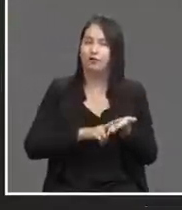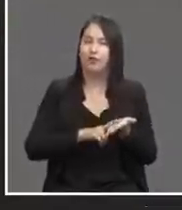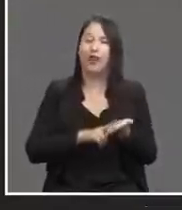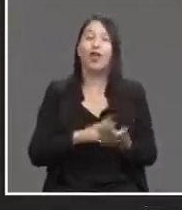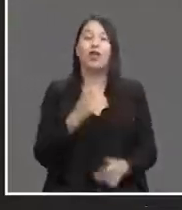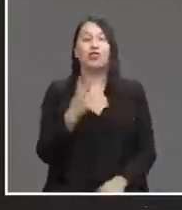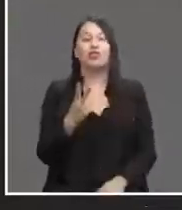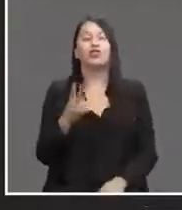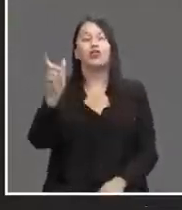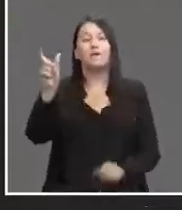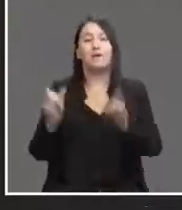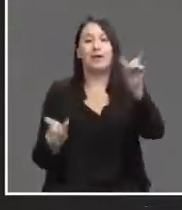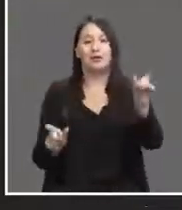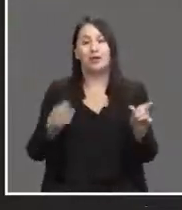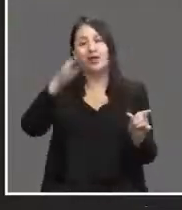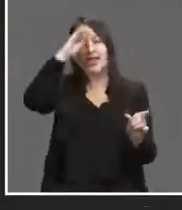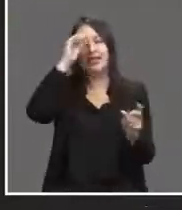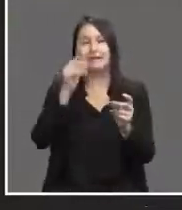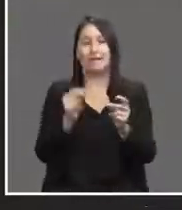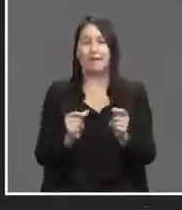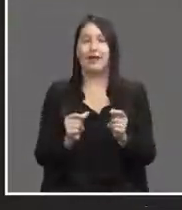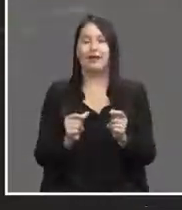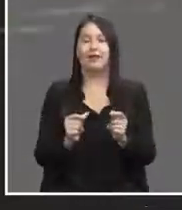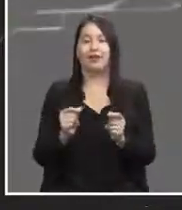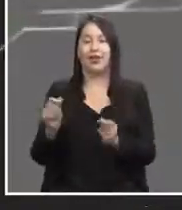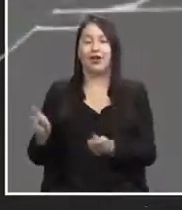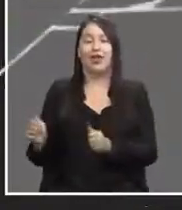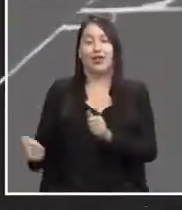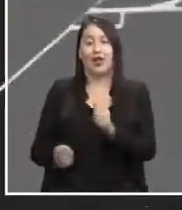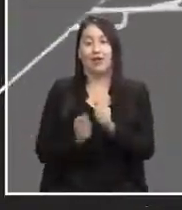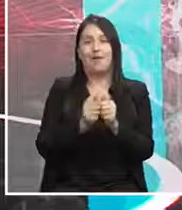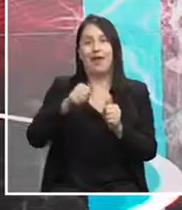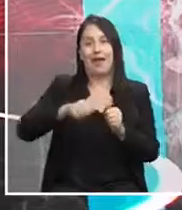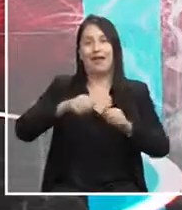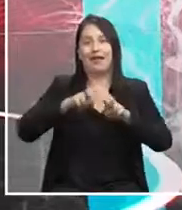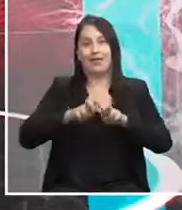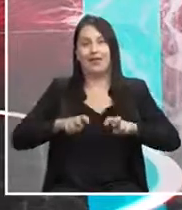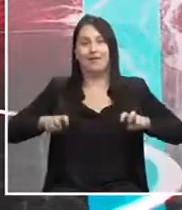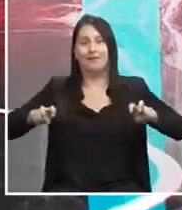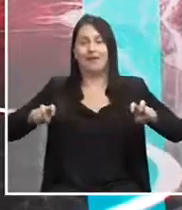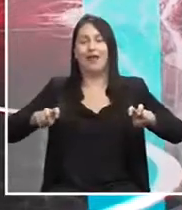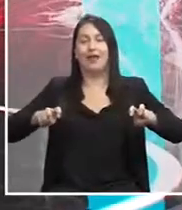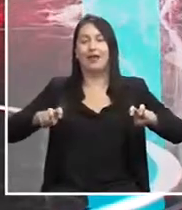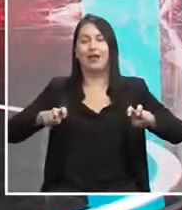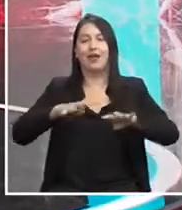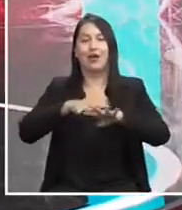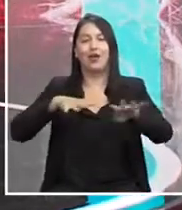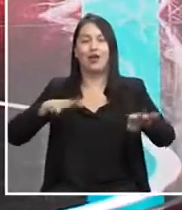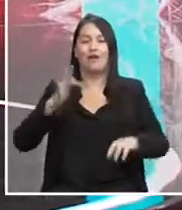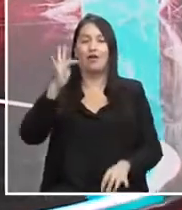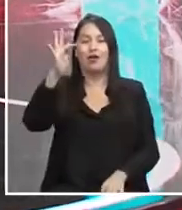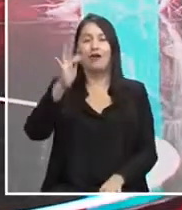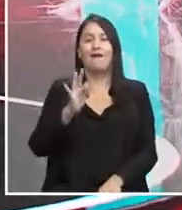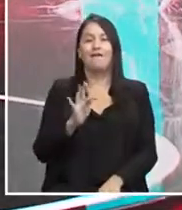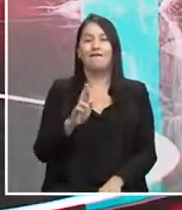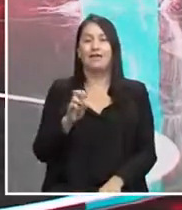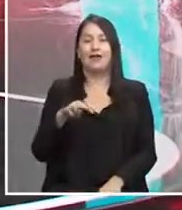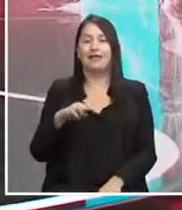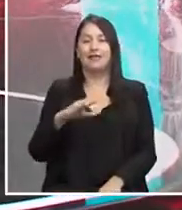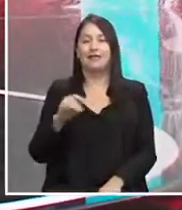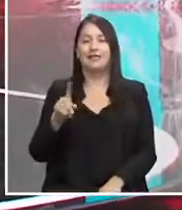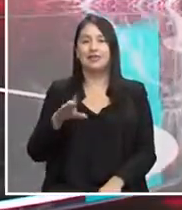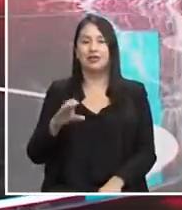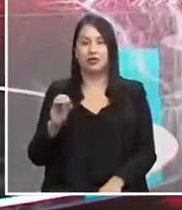interesantes expertos que nos acompañan aquí en vivo y en directo en el estudio de Congreso Futuro, a don Francisco de Lara y